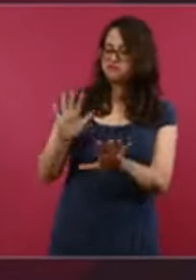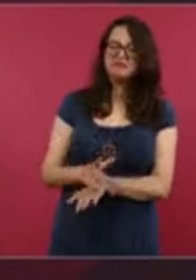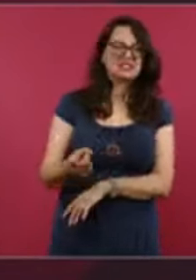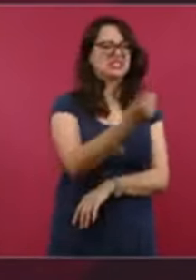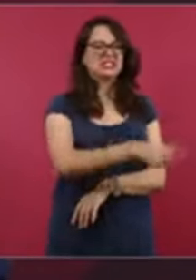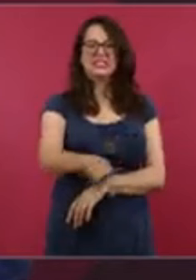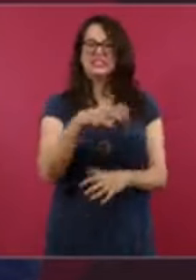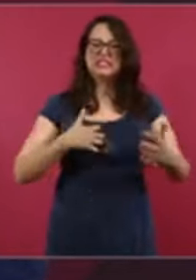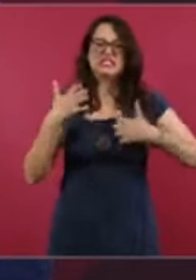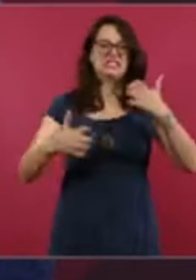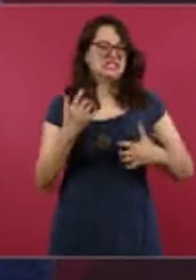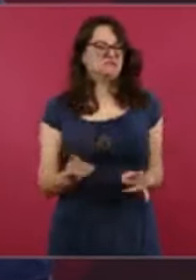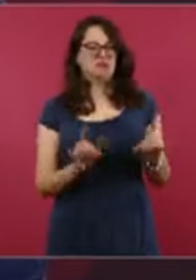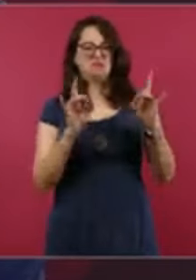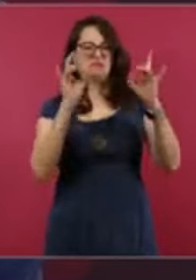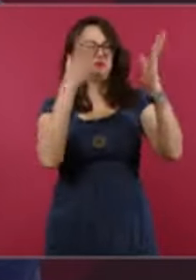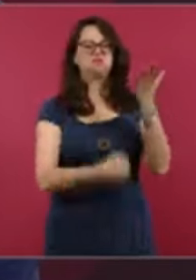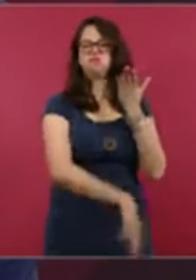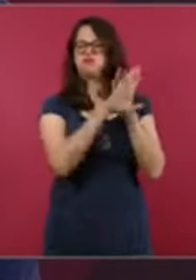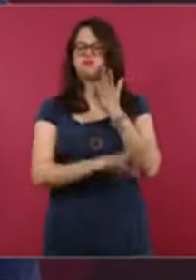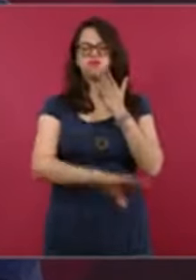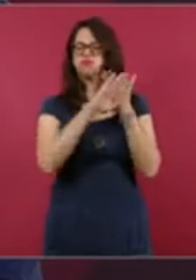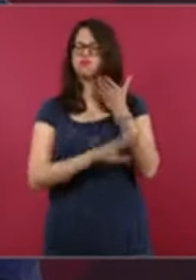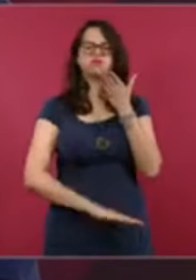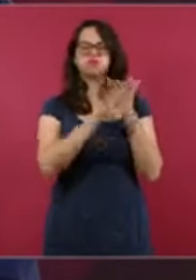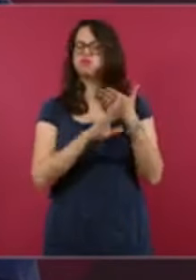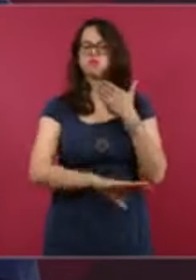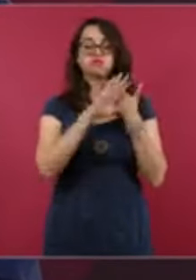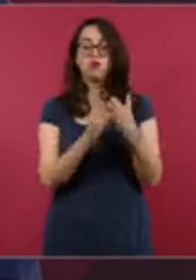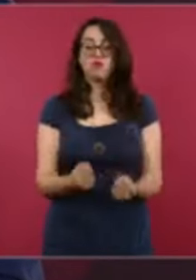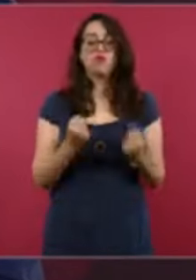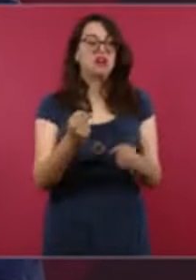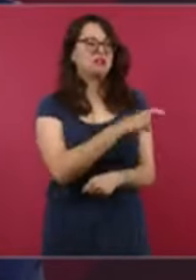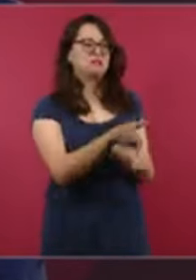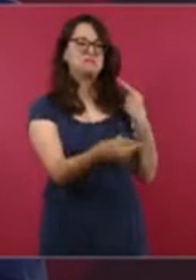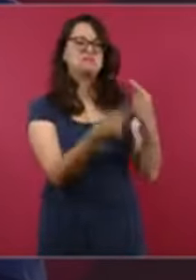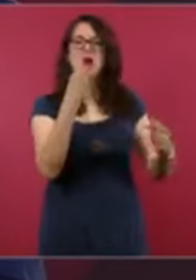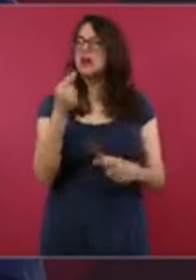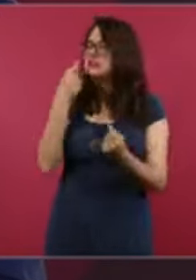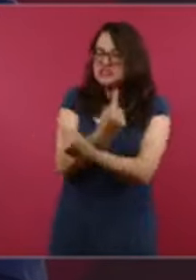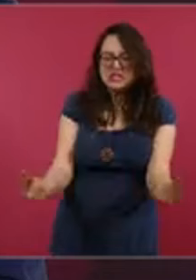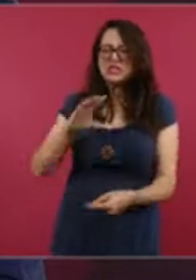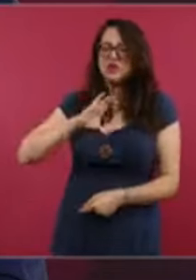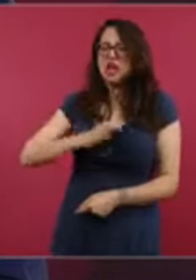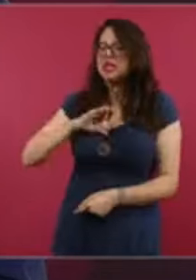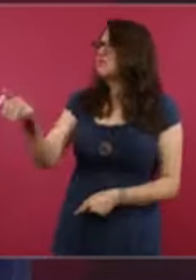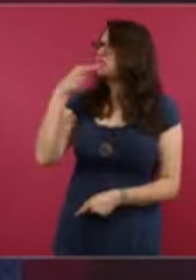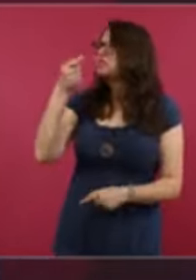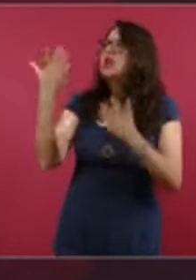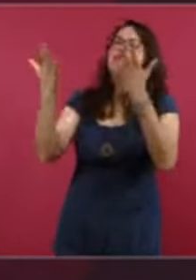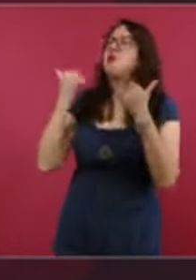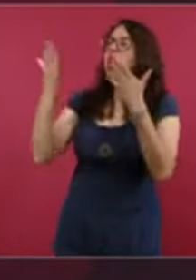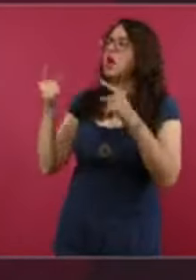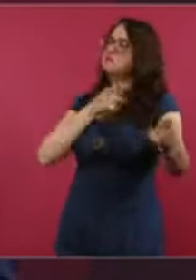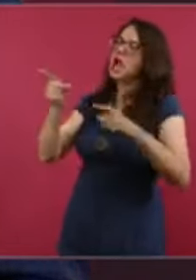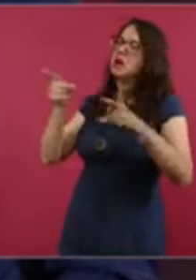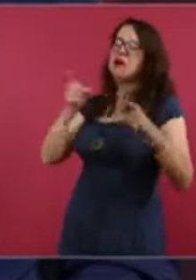extremo de acusarnos de dejar sin medicinas, sin tratamientos a niños con cáncer. Todo por